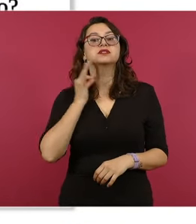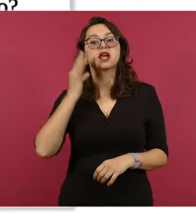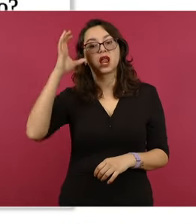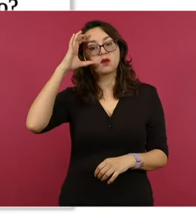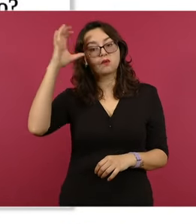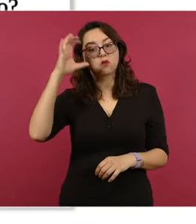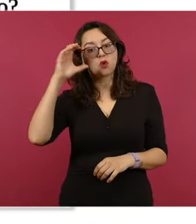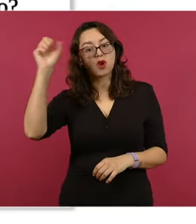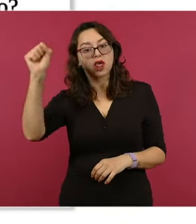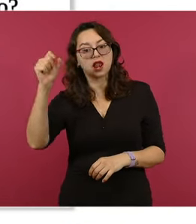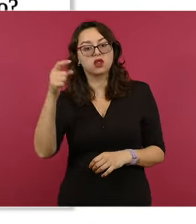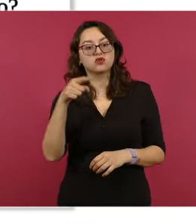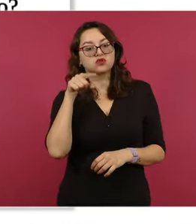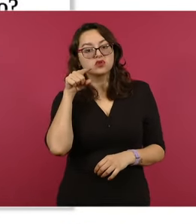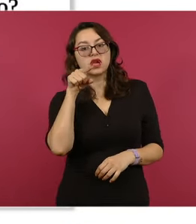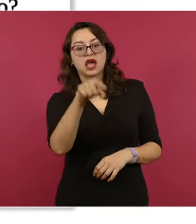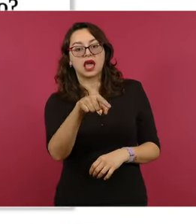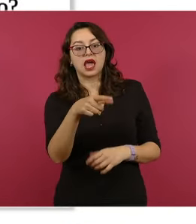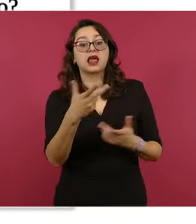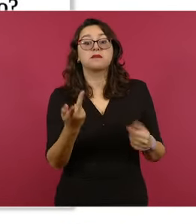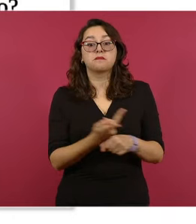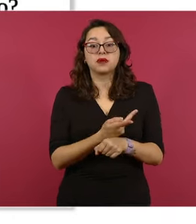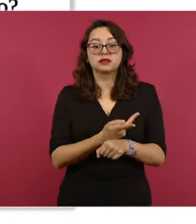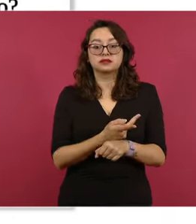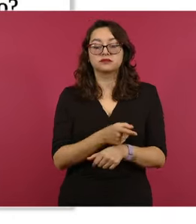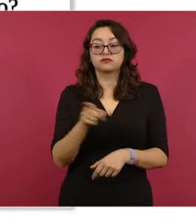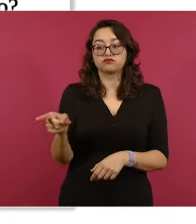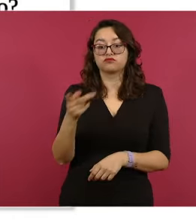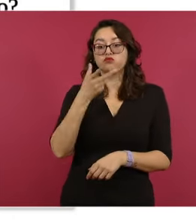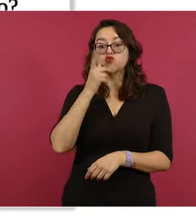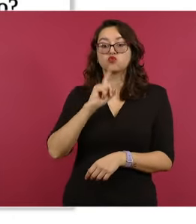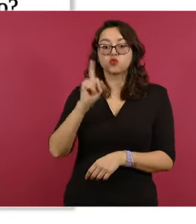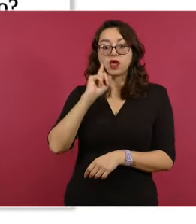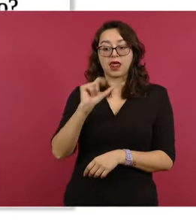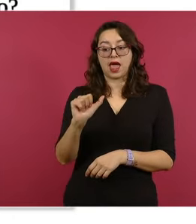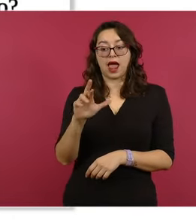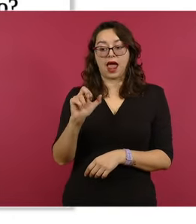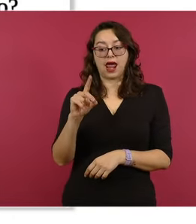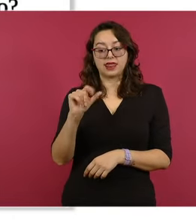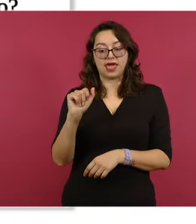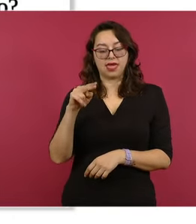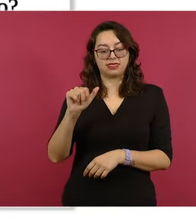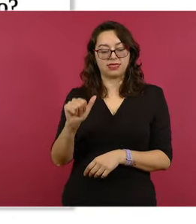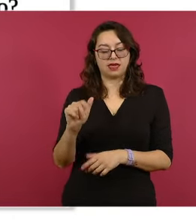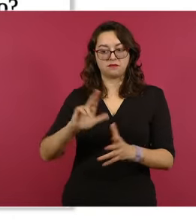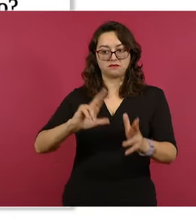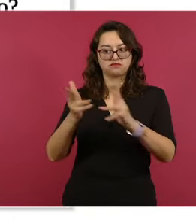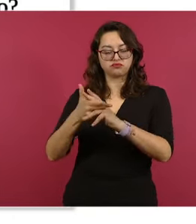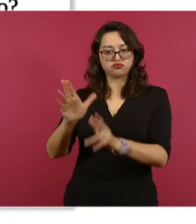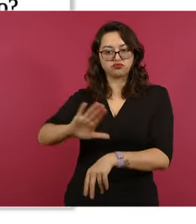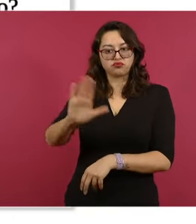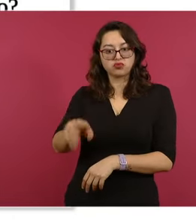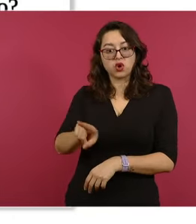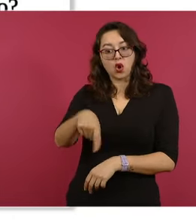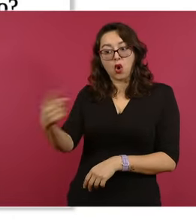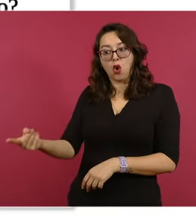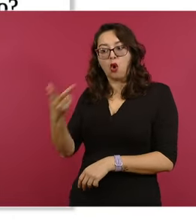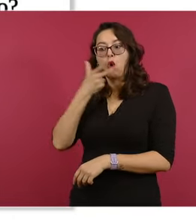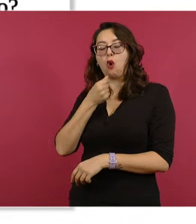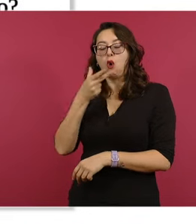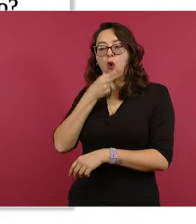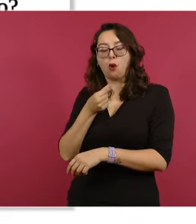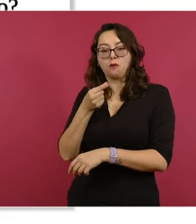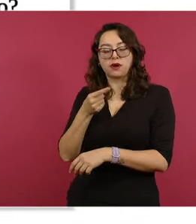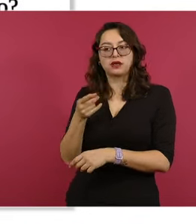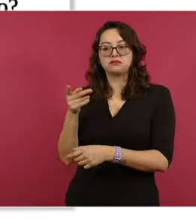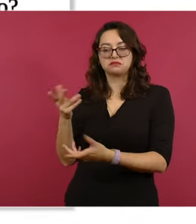investigado por presuntamente encubrir al feminicida de Ariadna Fernanda y obstruir la justicia. Pero fue